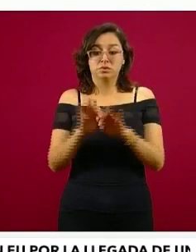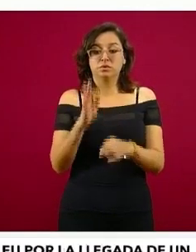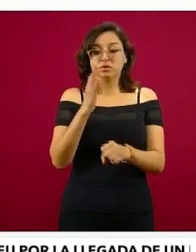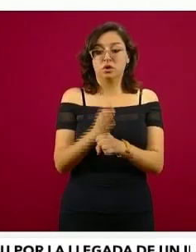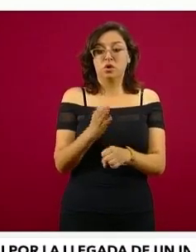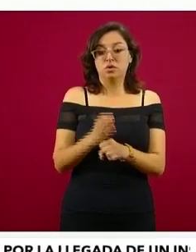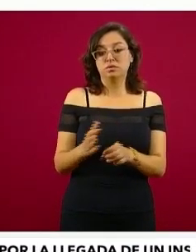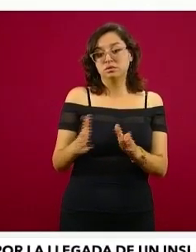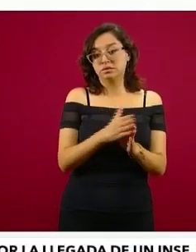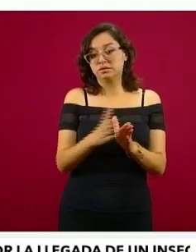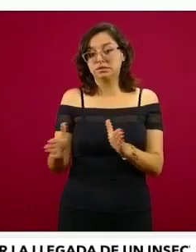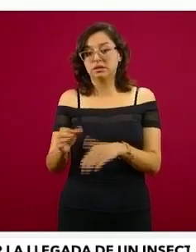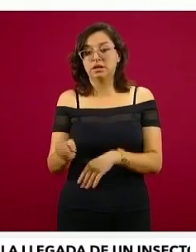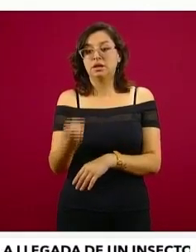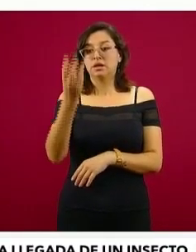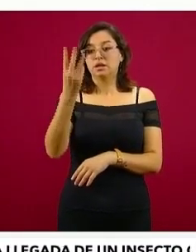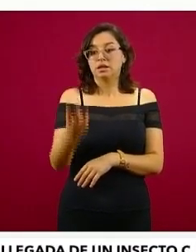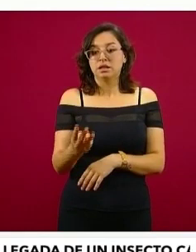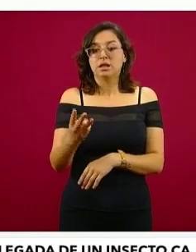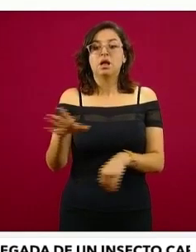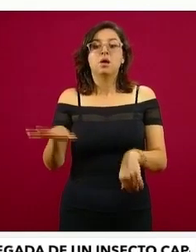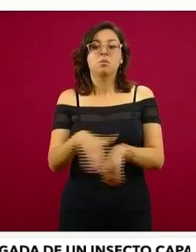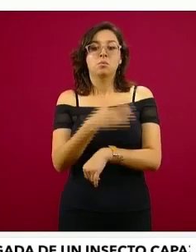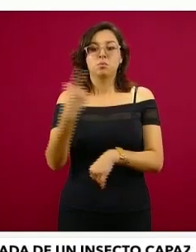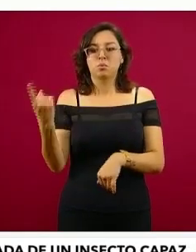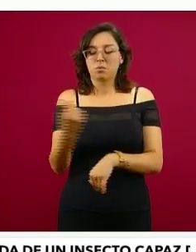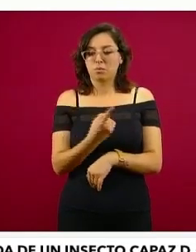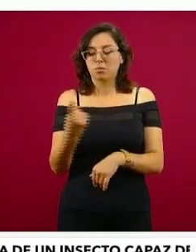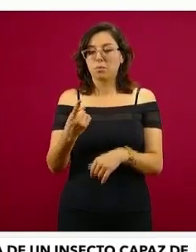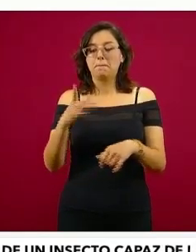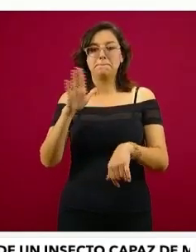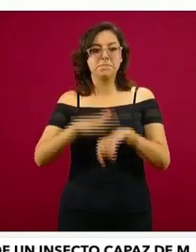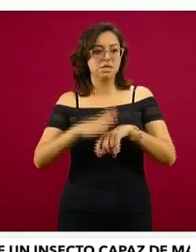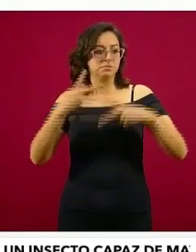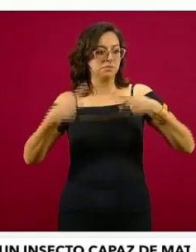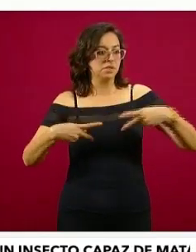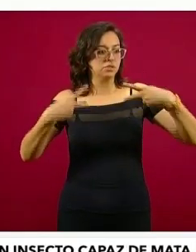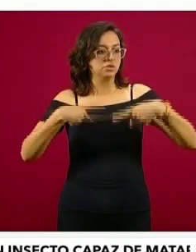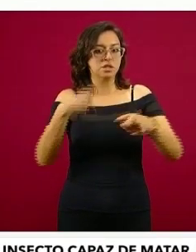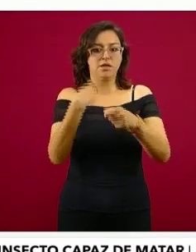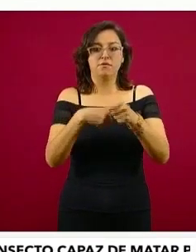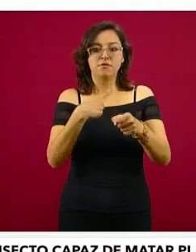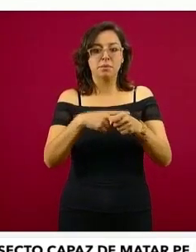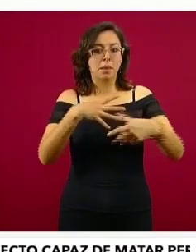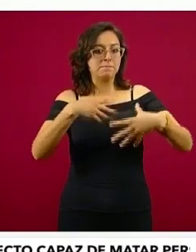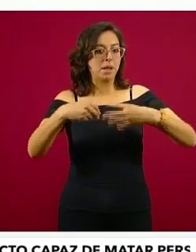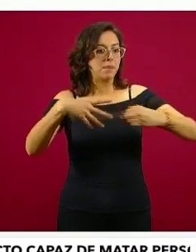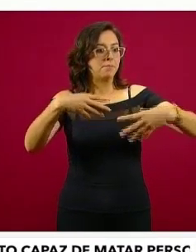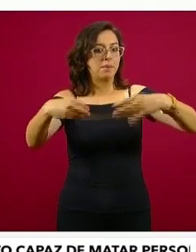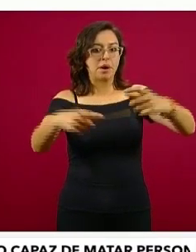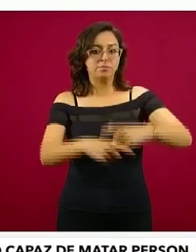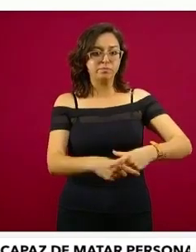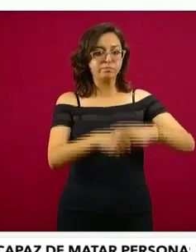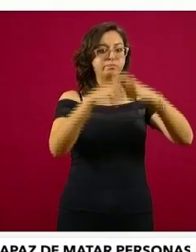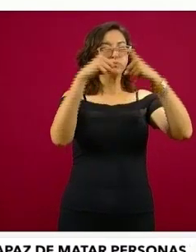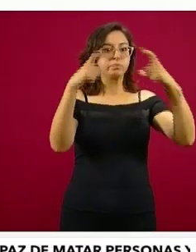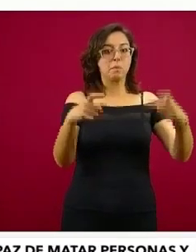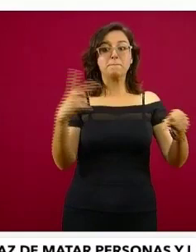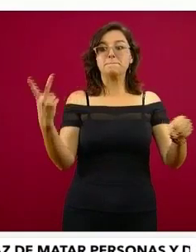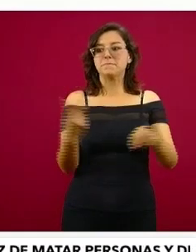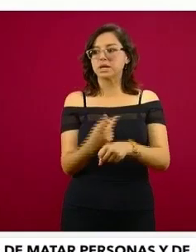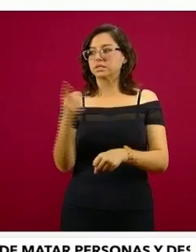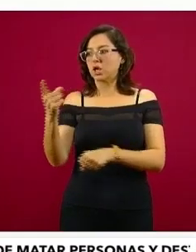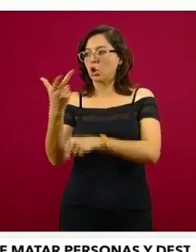porque si recuerdan en fase 3, al incrementarse precisamente la cantidad de casos confirmados, se incrementa a su vez